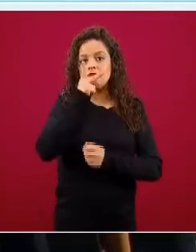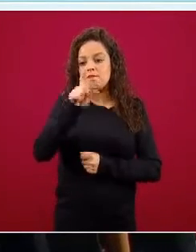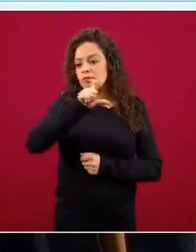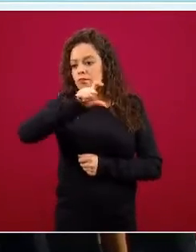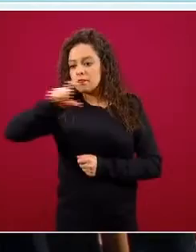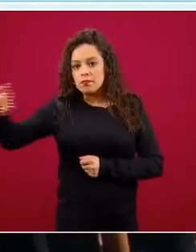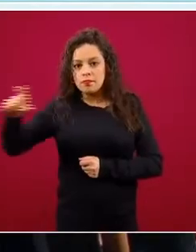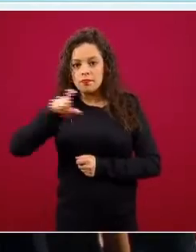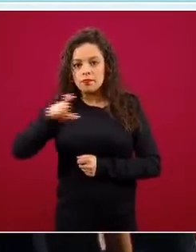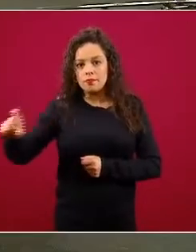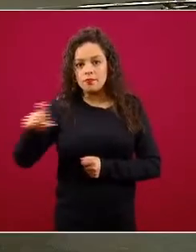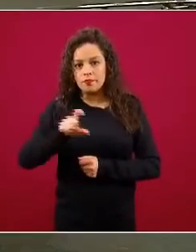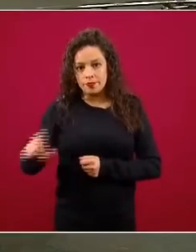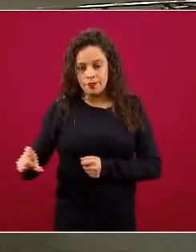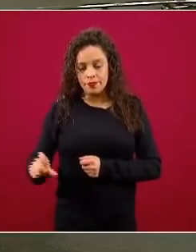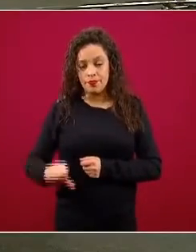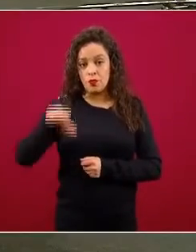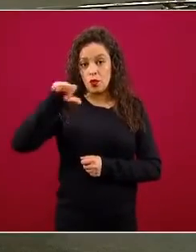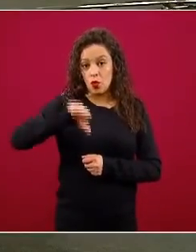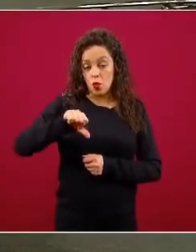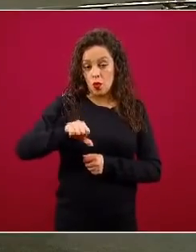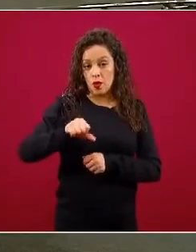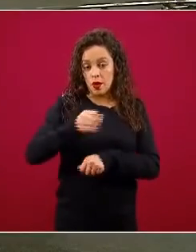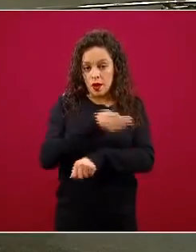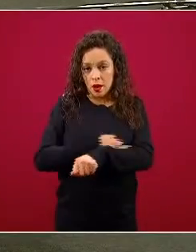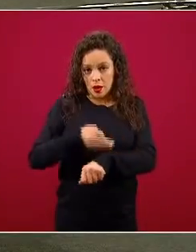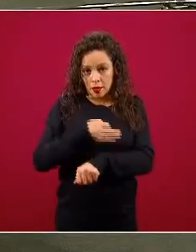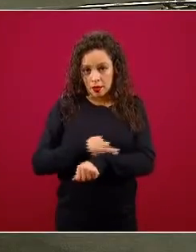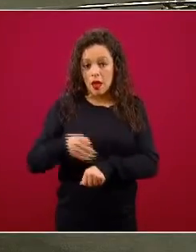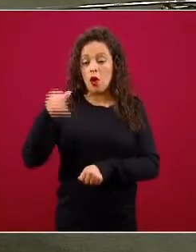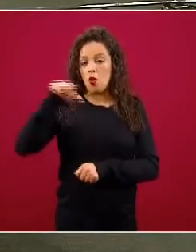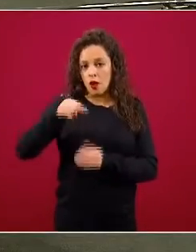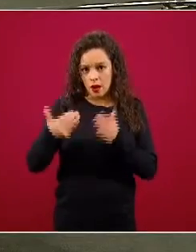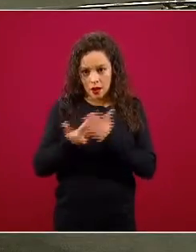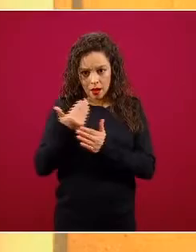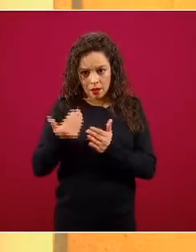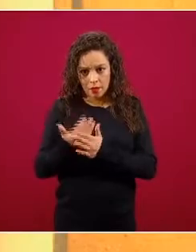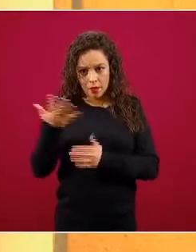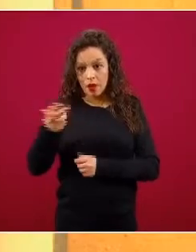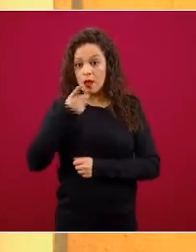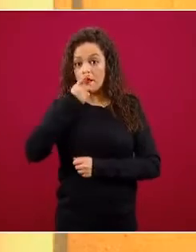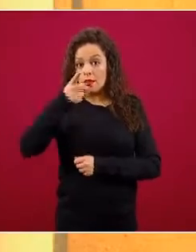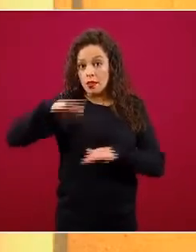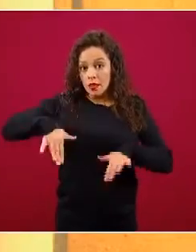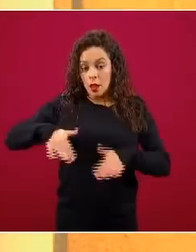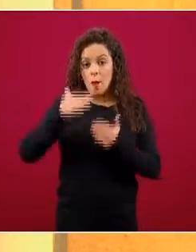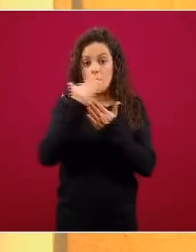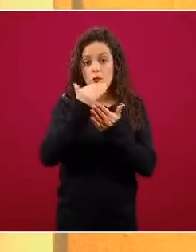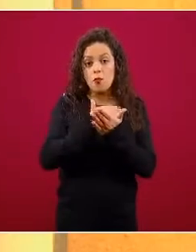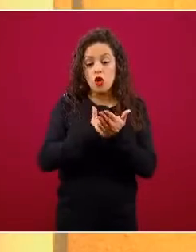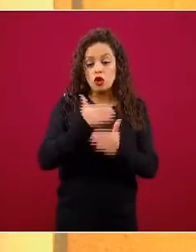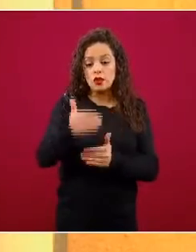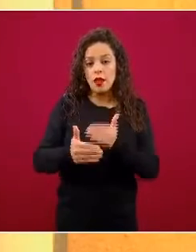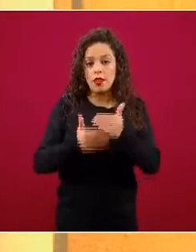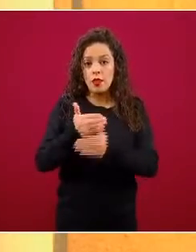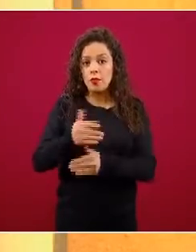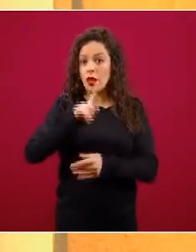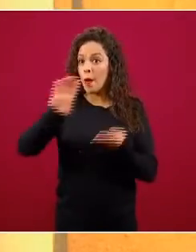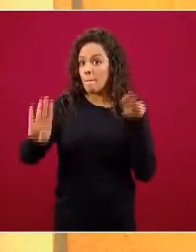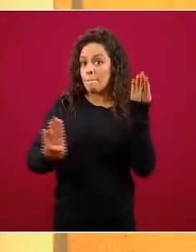gobierno esta tarde o esta mañana, y lo acaba de decir, y es el procedimiento universal para todo el país, se